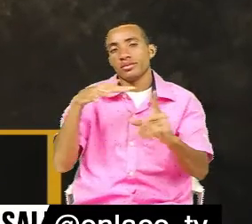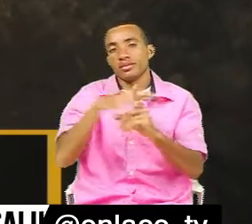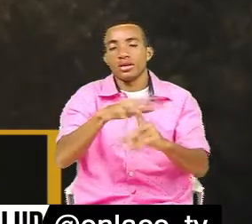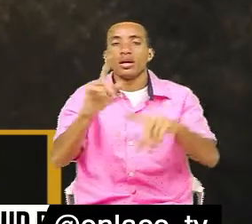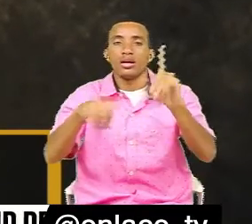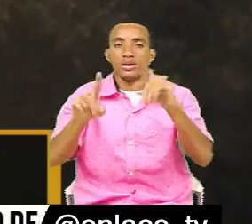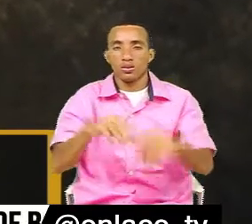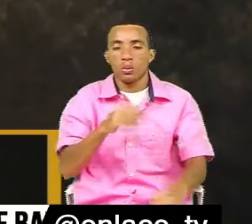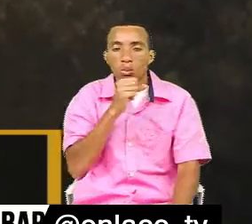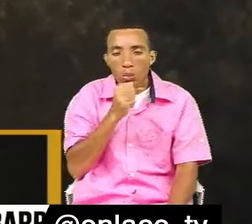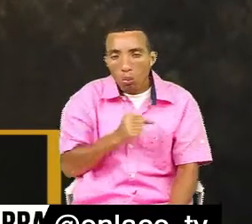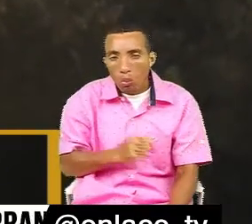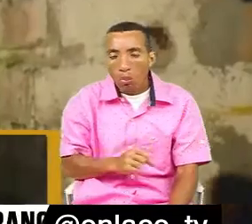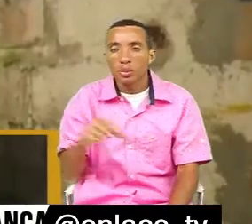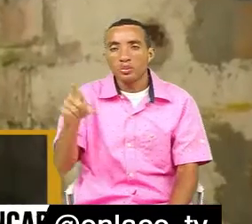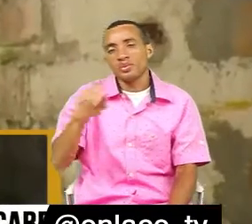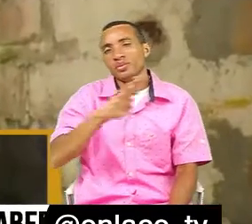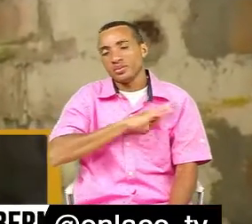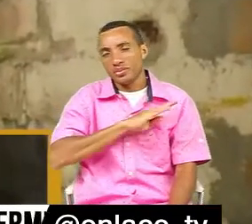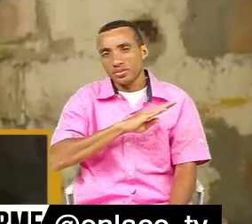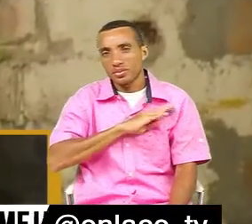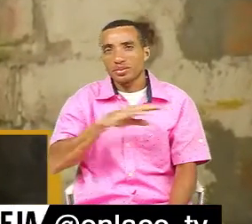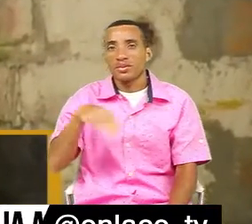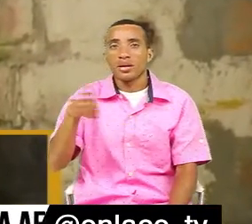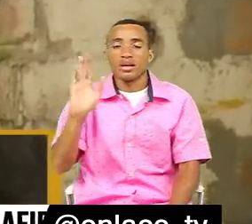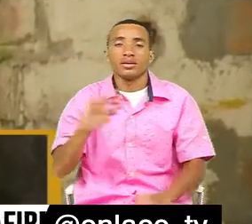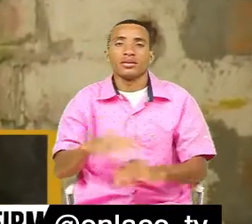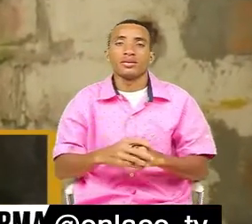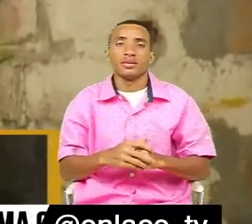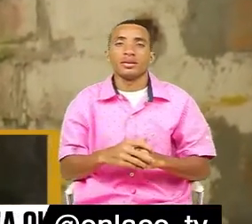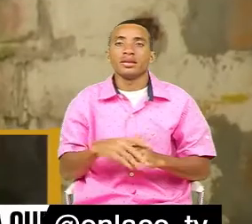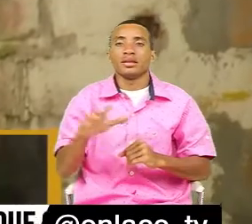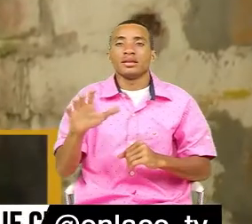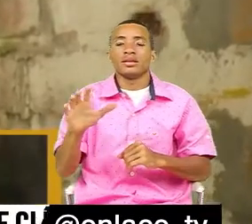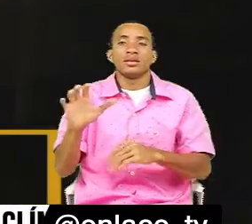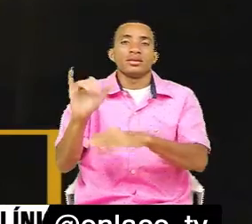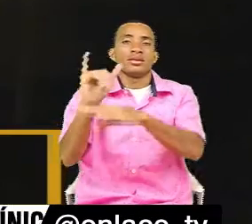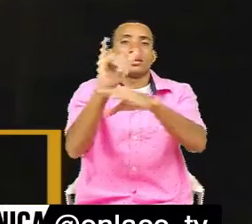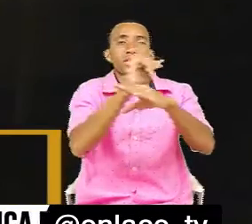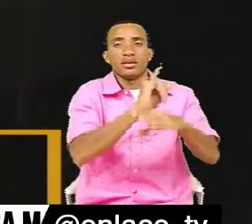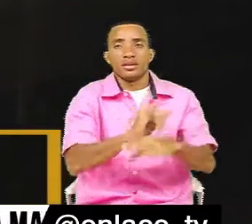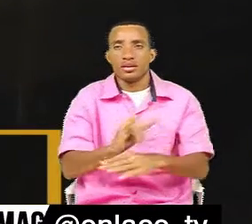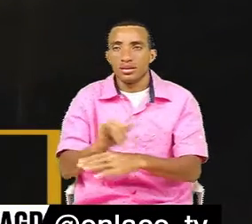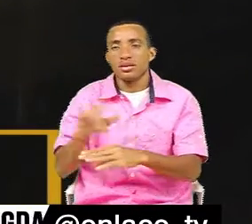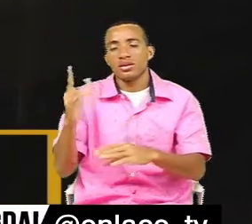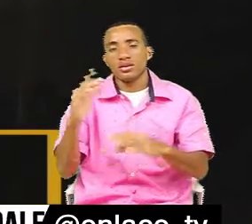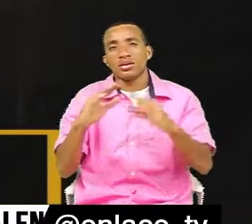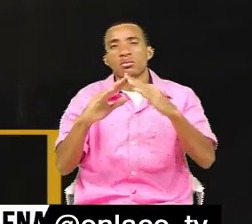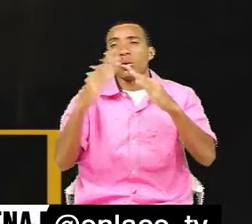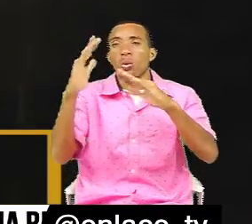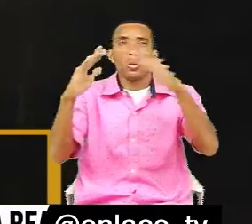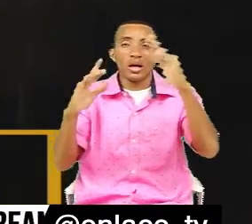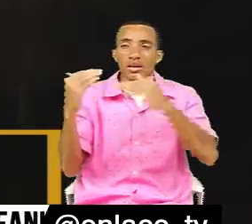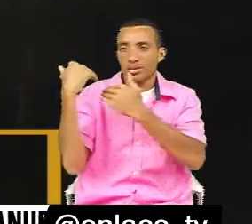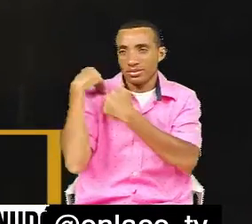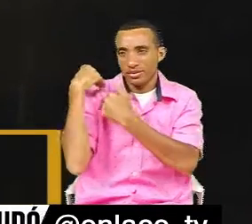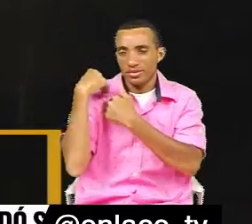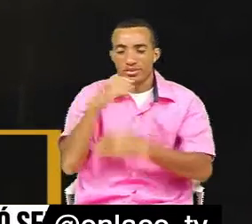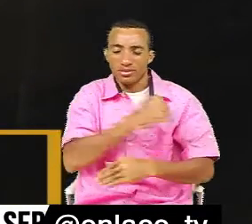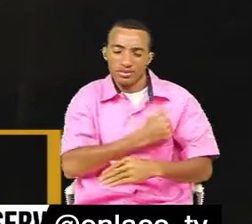Le pedimos a la alcaldía, encarecidamente a los institutos de riesgos y desastres, que nos colaboren en ese sentido, ya que